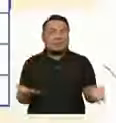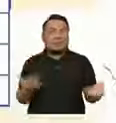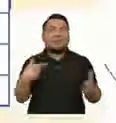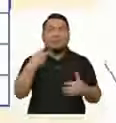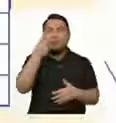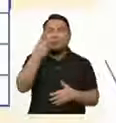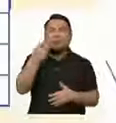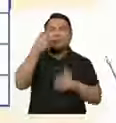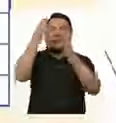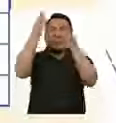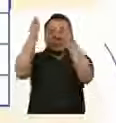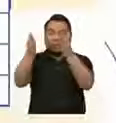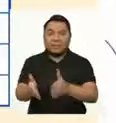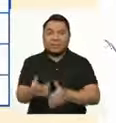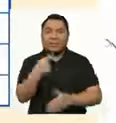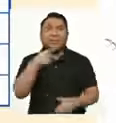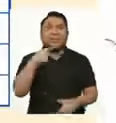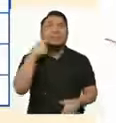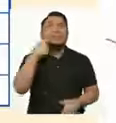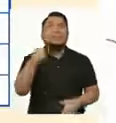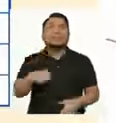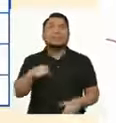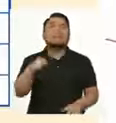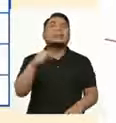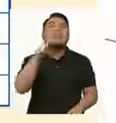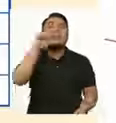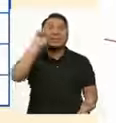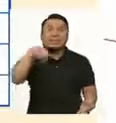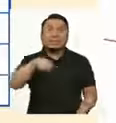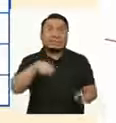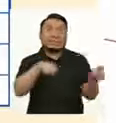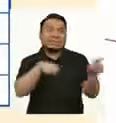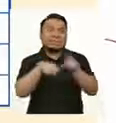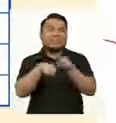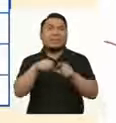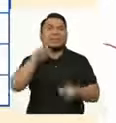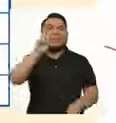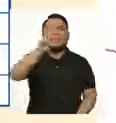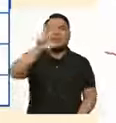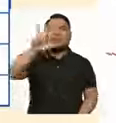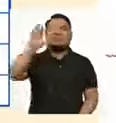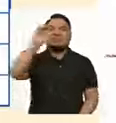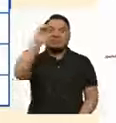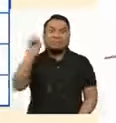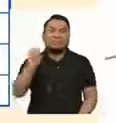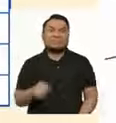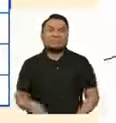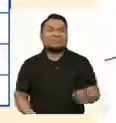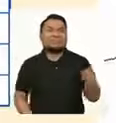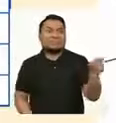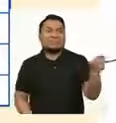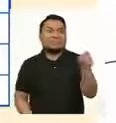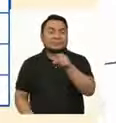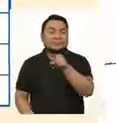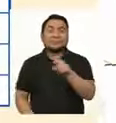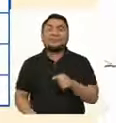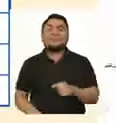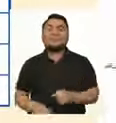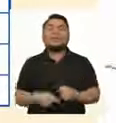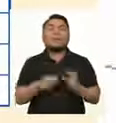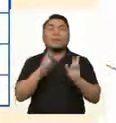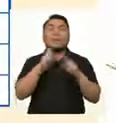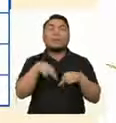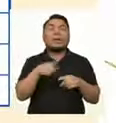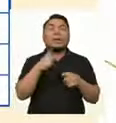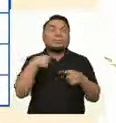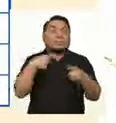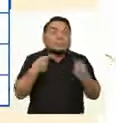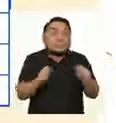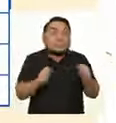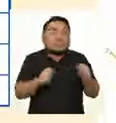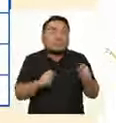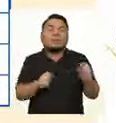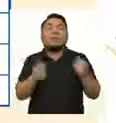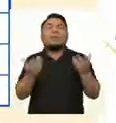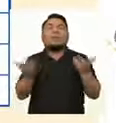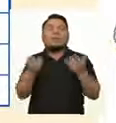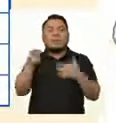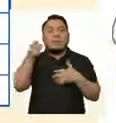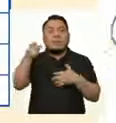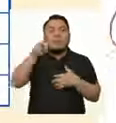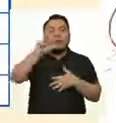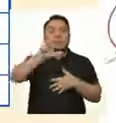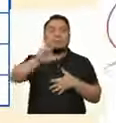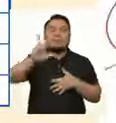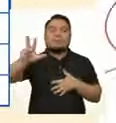la categoría sí, tenemos el 23%. Para la categoría lo intento, tenemos